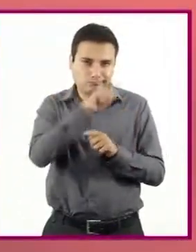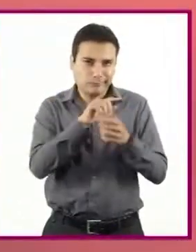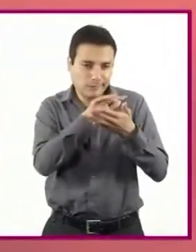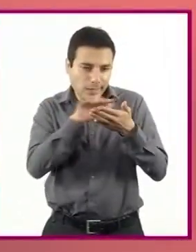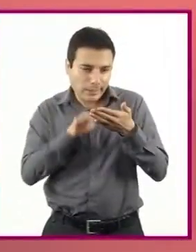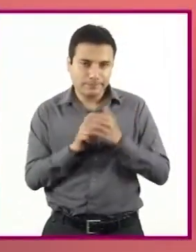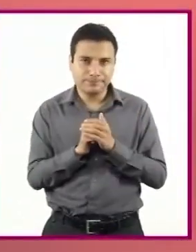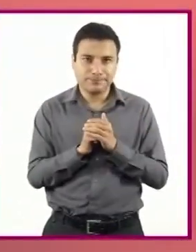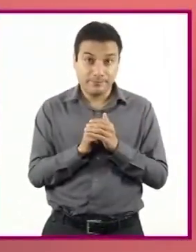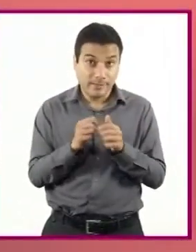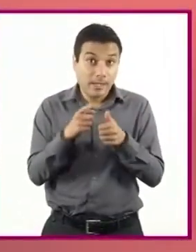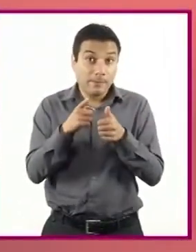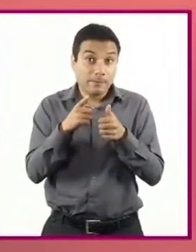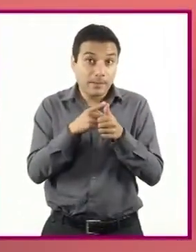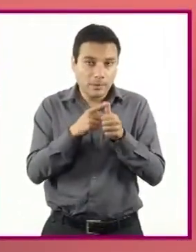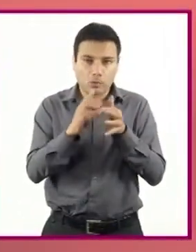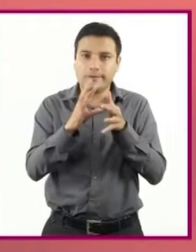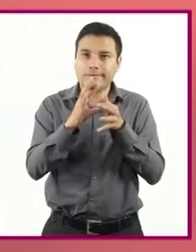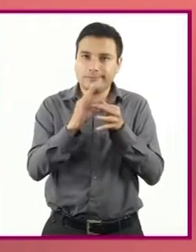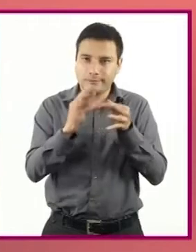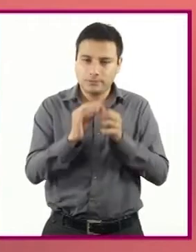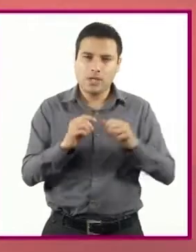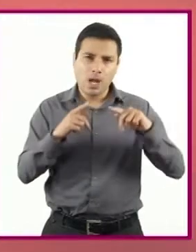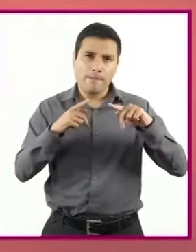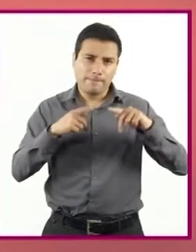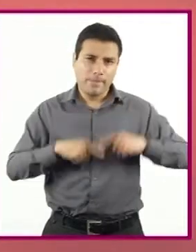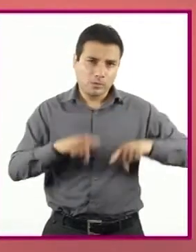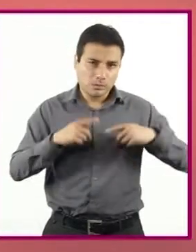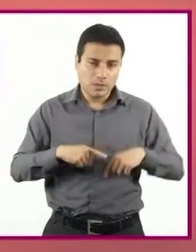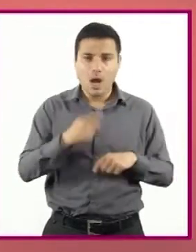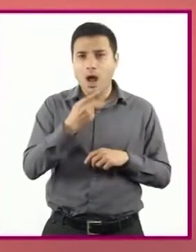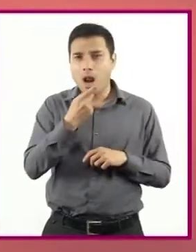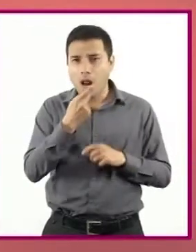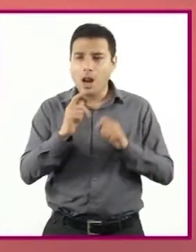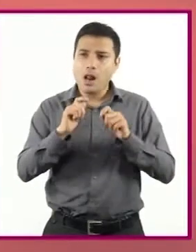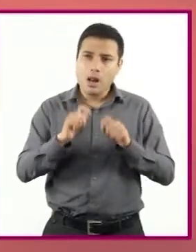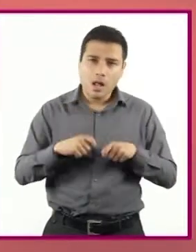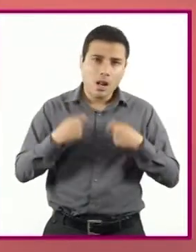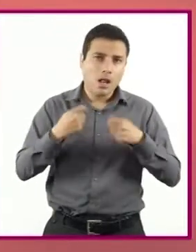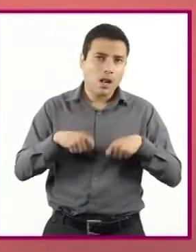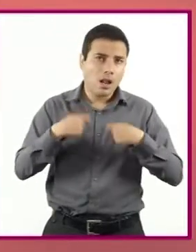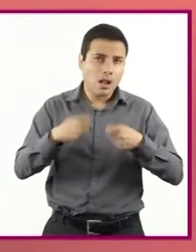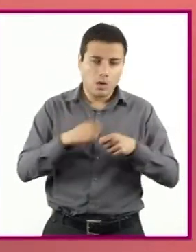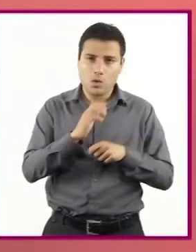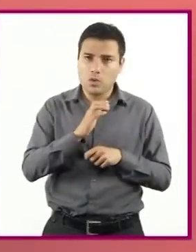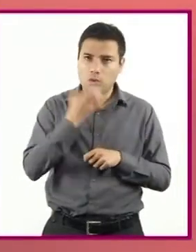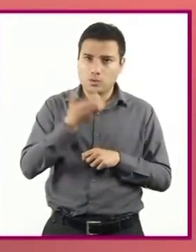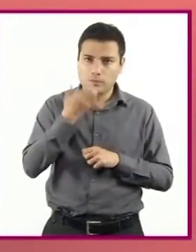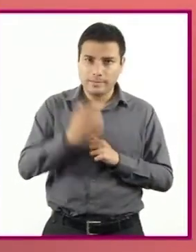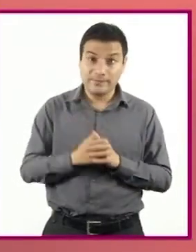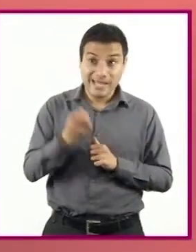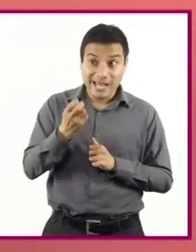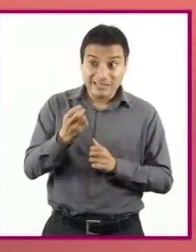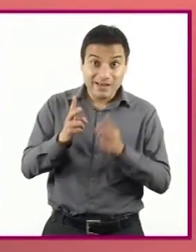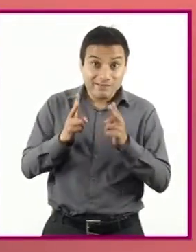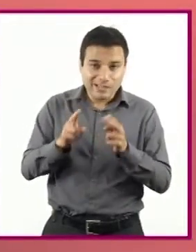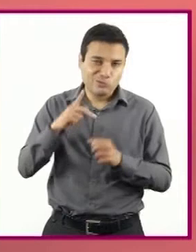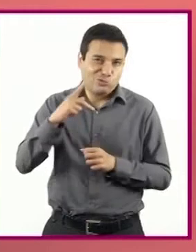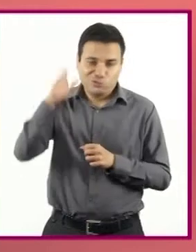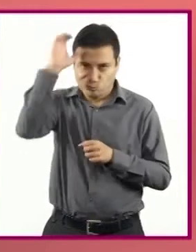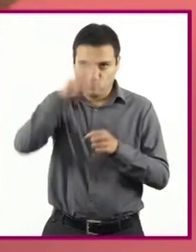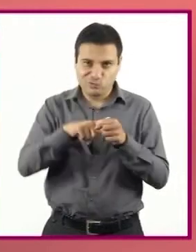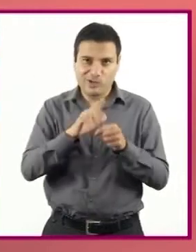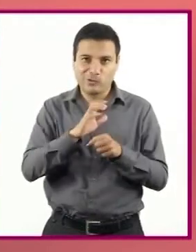ello, primero repasaremos la importancia de la oralidad en la transmisión y conservación de estas frases que forman parte de la cultura de una